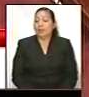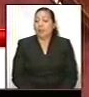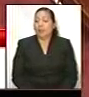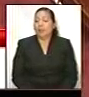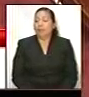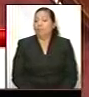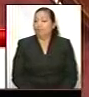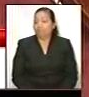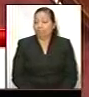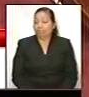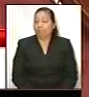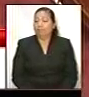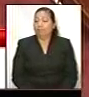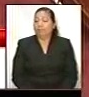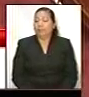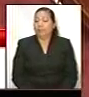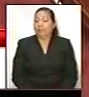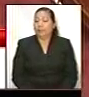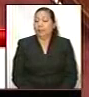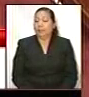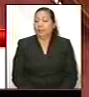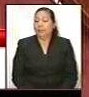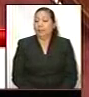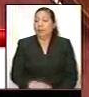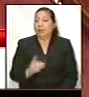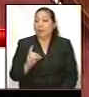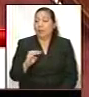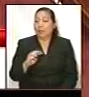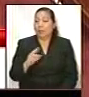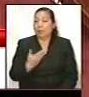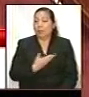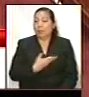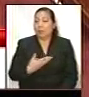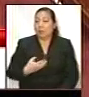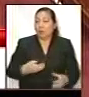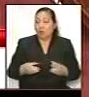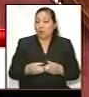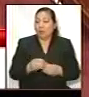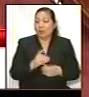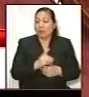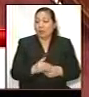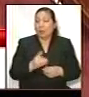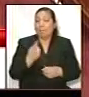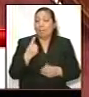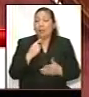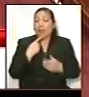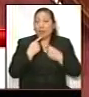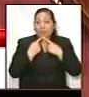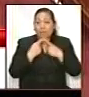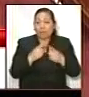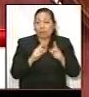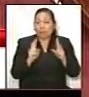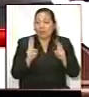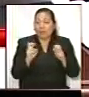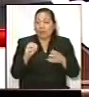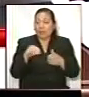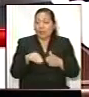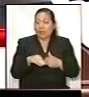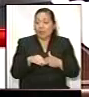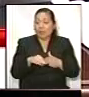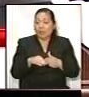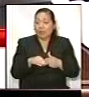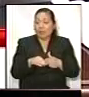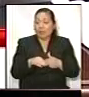Vencido el cuarto intermedio, tiene la palabra el congresista Domínguez Herrera, presidente de la Comisión de Descentralización, para que informe sobre el texto sustitutorio que se